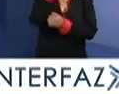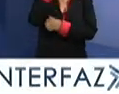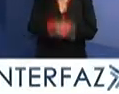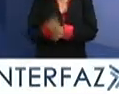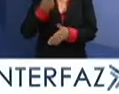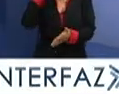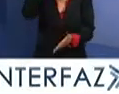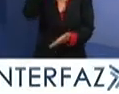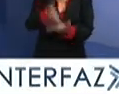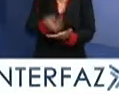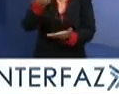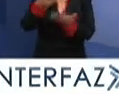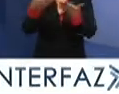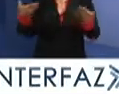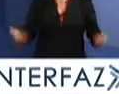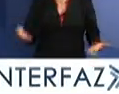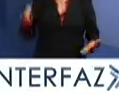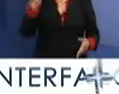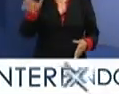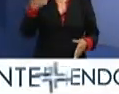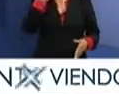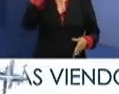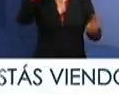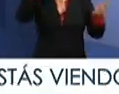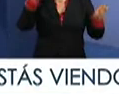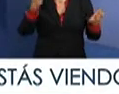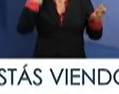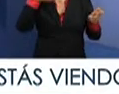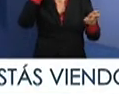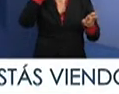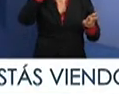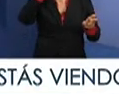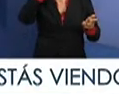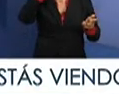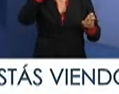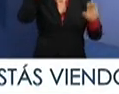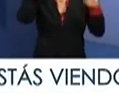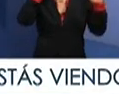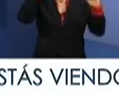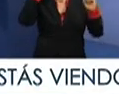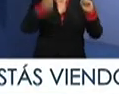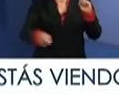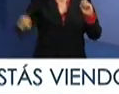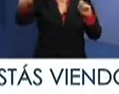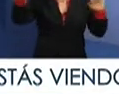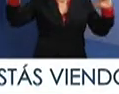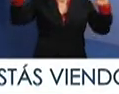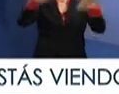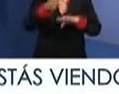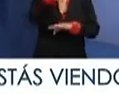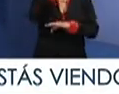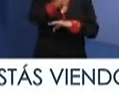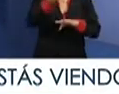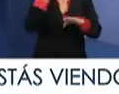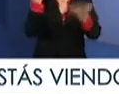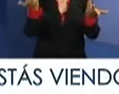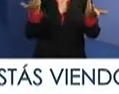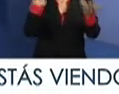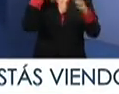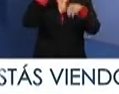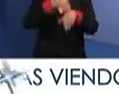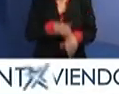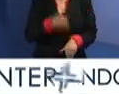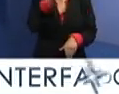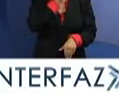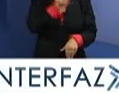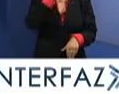está presente. En esta ocasión le vamos a hablar sobre Los Fridos, una exposición que reúne a los cuatro discípulos de la